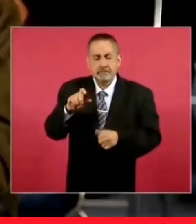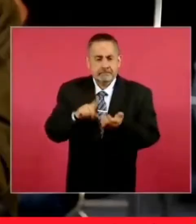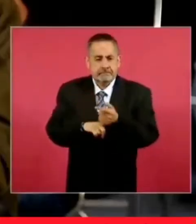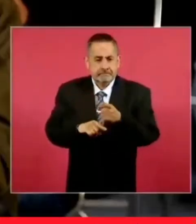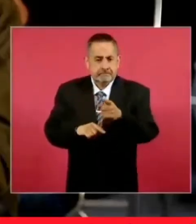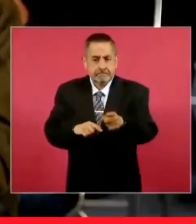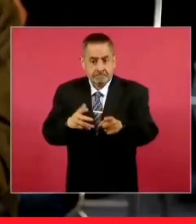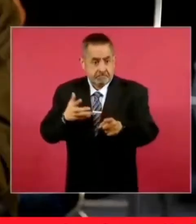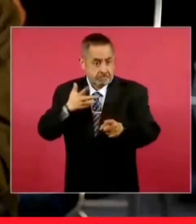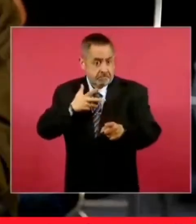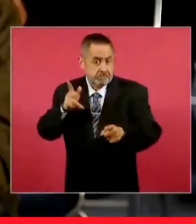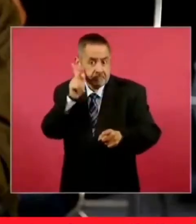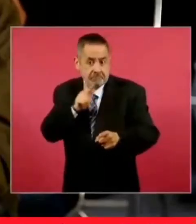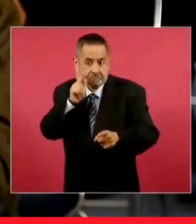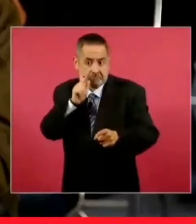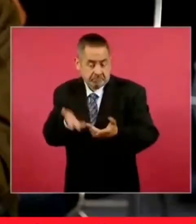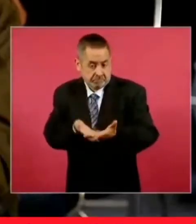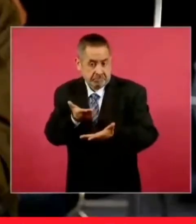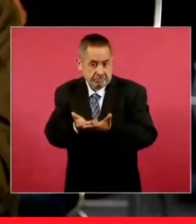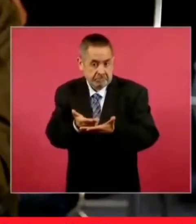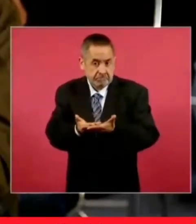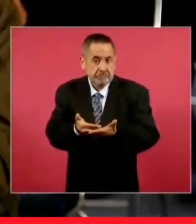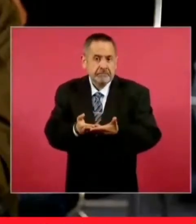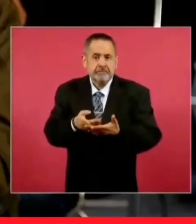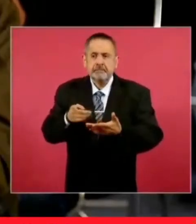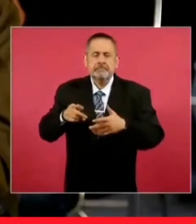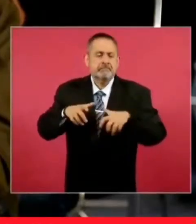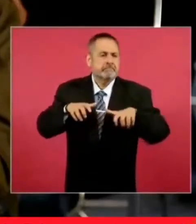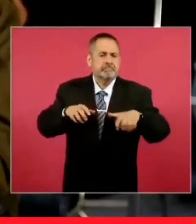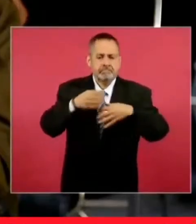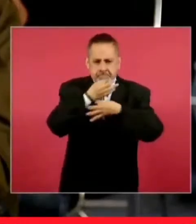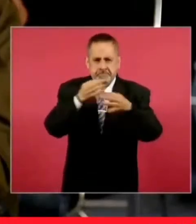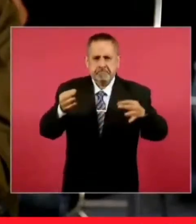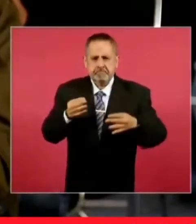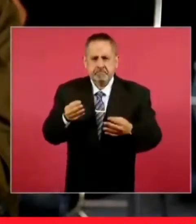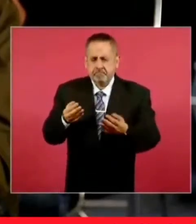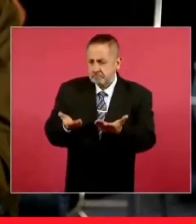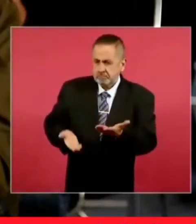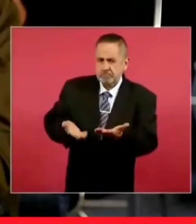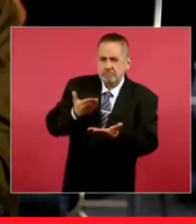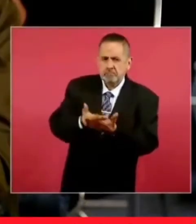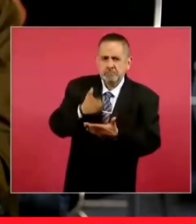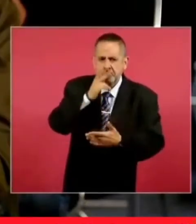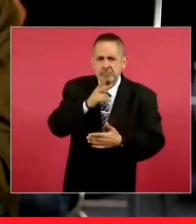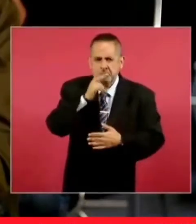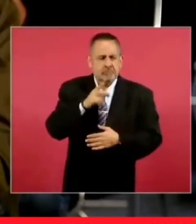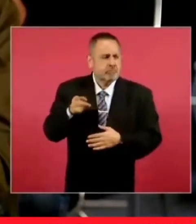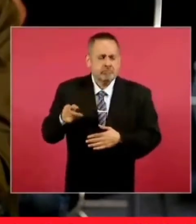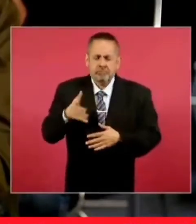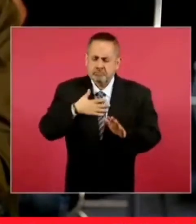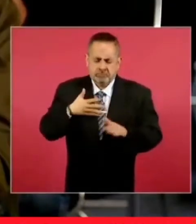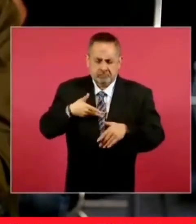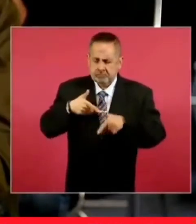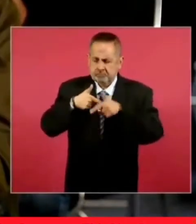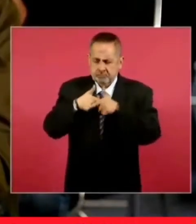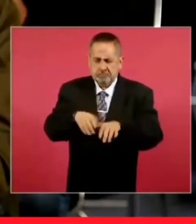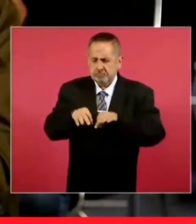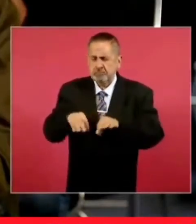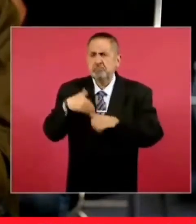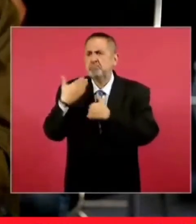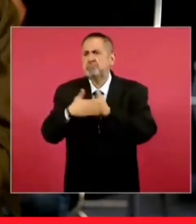sus aseveraciones, ¿no?, que hizo públicas, pues presentará las pruebas, ¿no? Ella dijo que sigue trabajando y que presentará